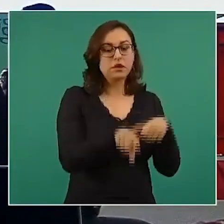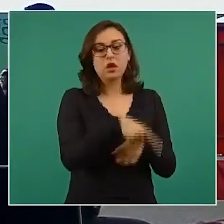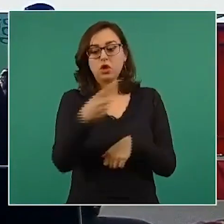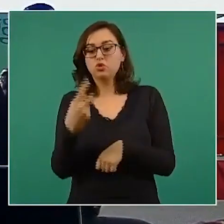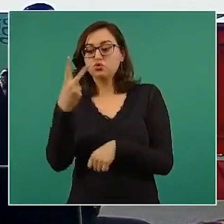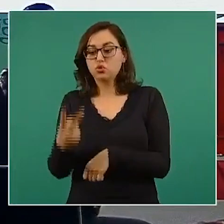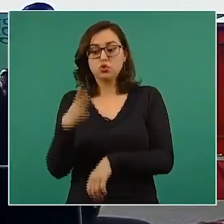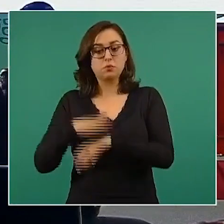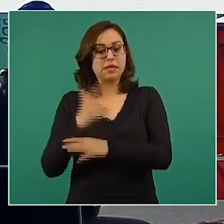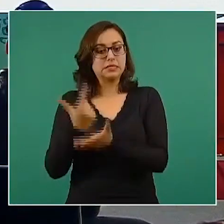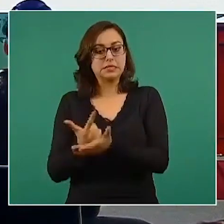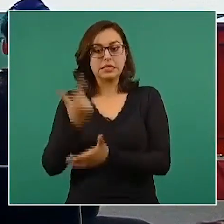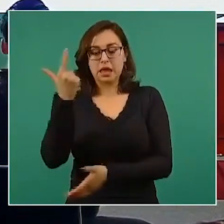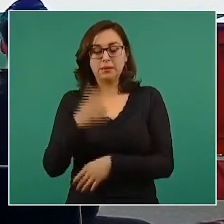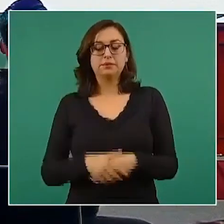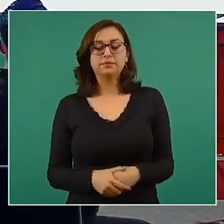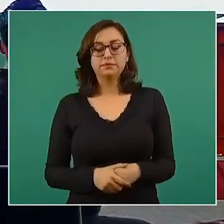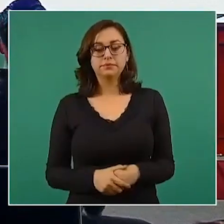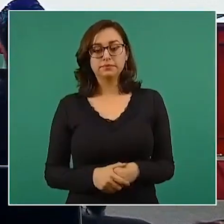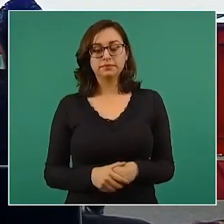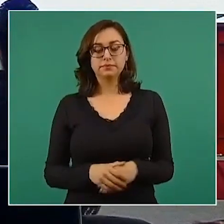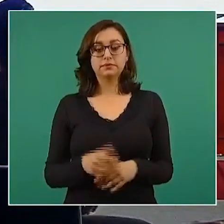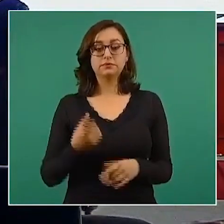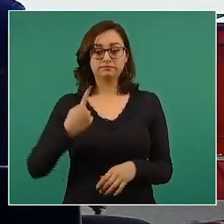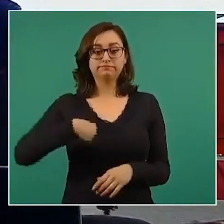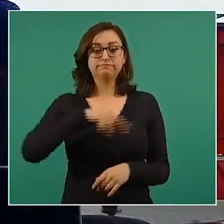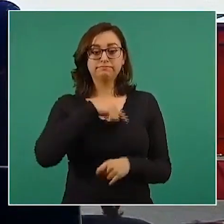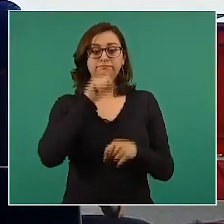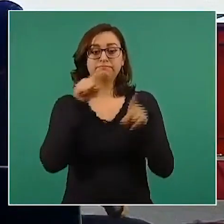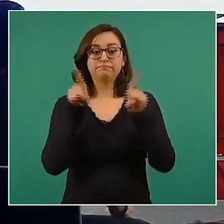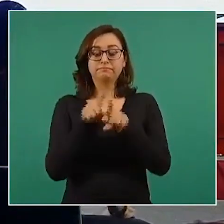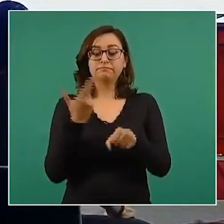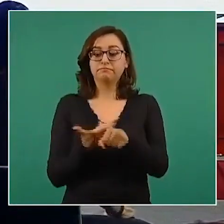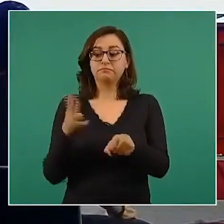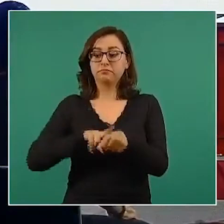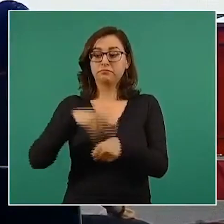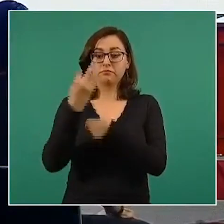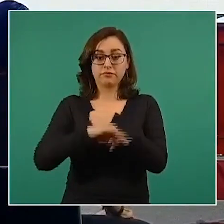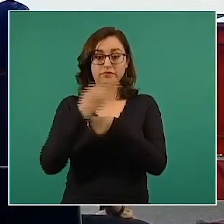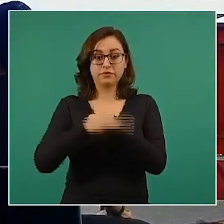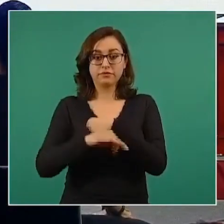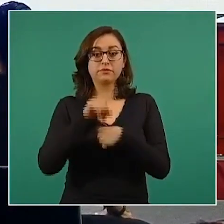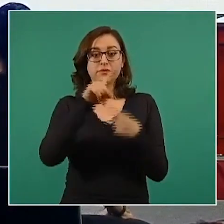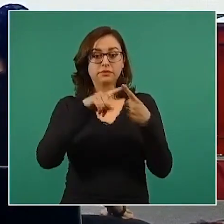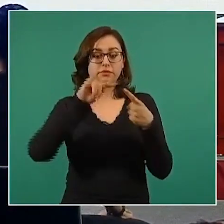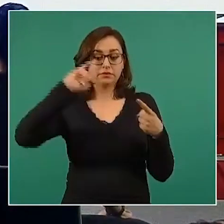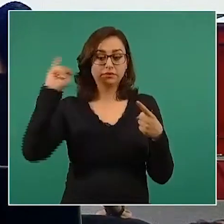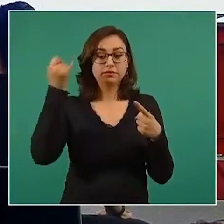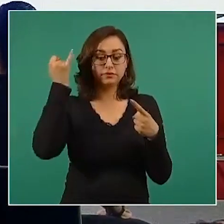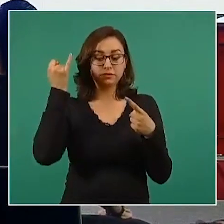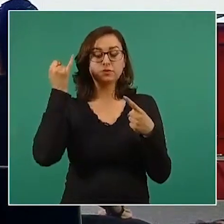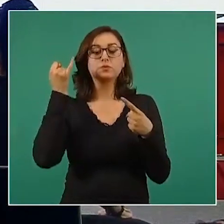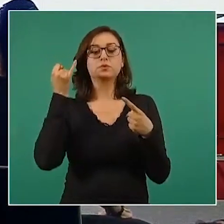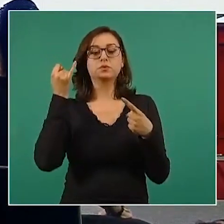pacientes en condiciones graves para su recepción inmediata. Trabajamos también con hospitales temporales de expansión en Tijuana,